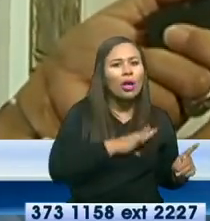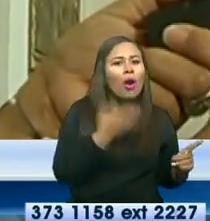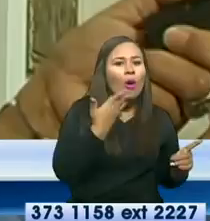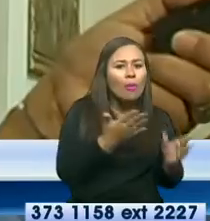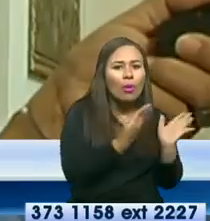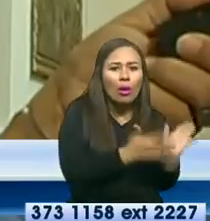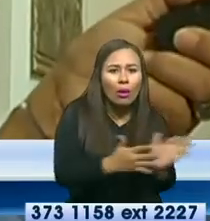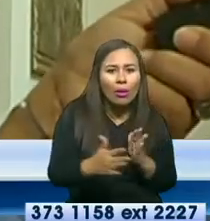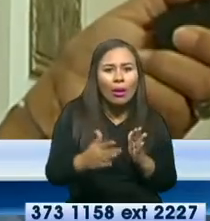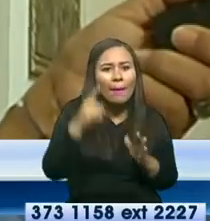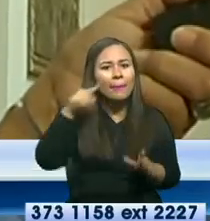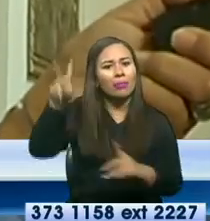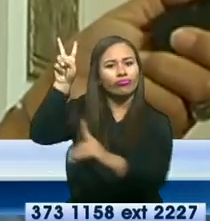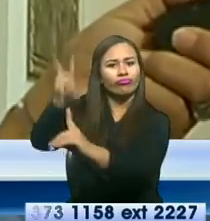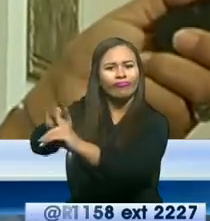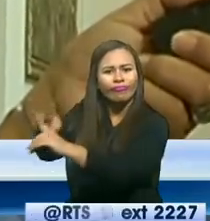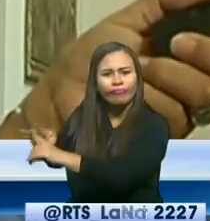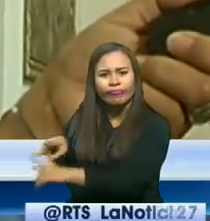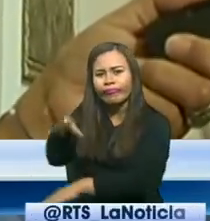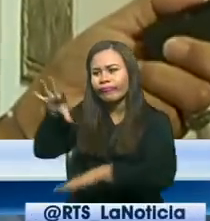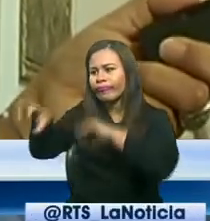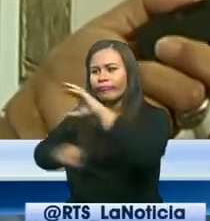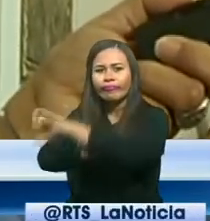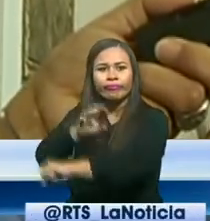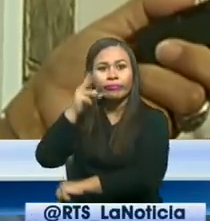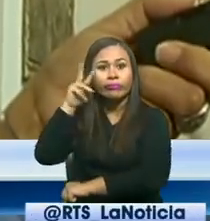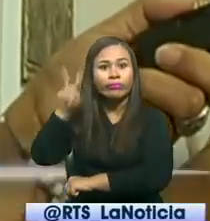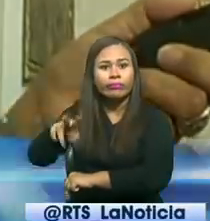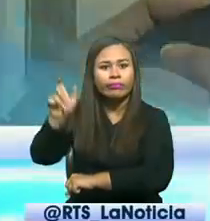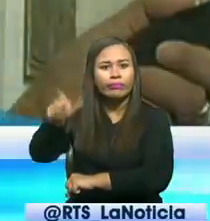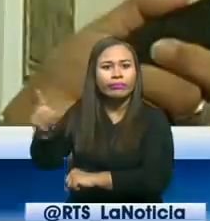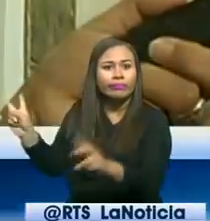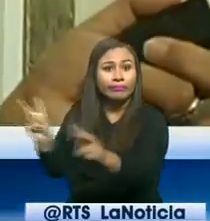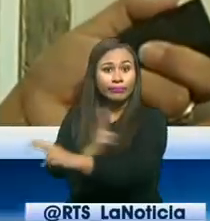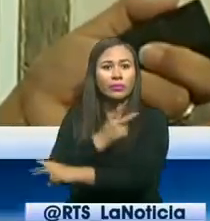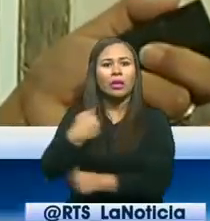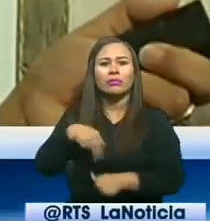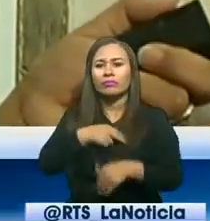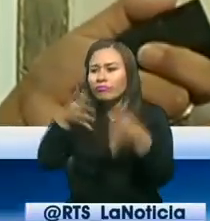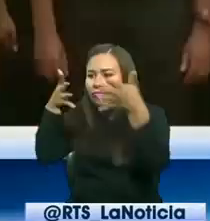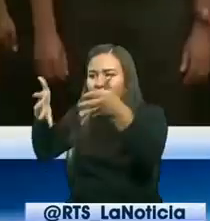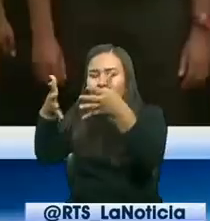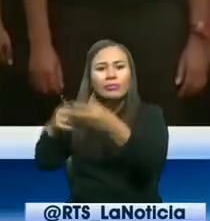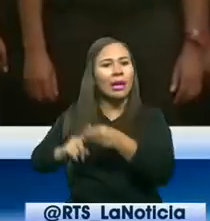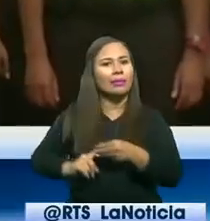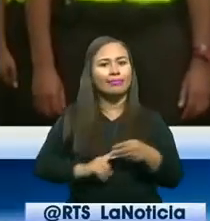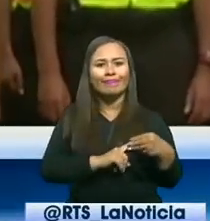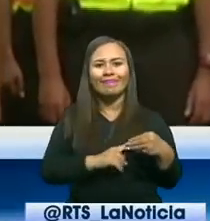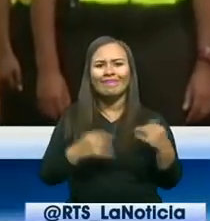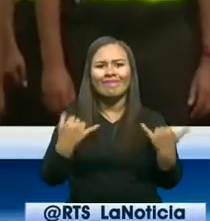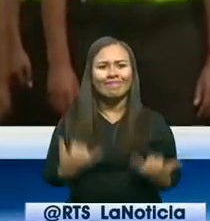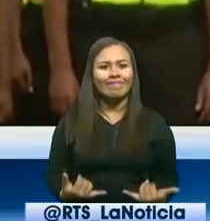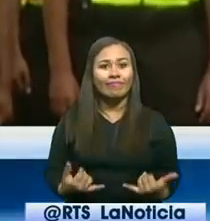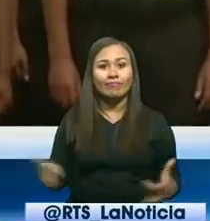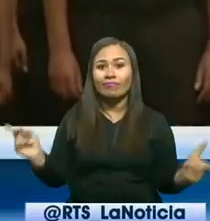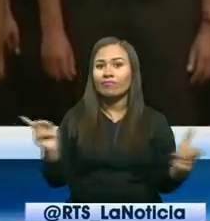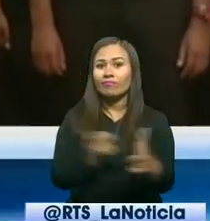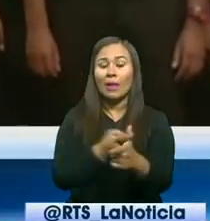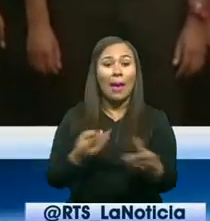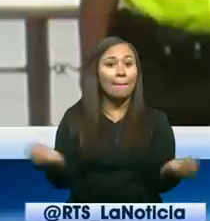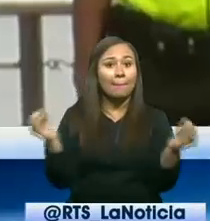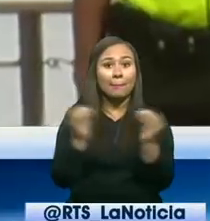distrito donde tenemos que ingresar, y es una prioridad para, en este caso, en el DMG. Para eso se unirán nuevos uniformados